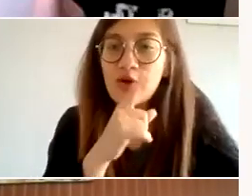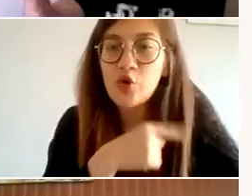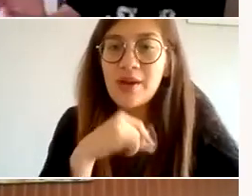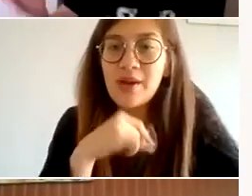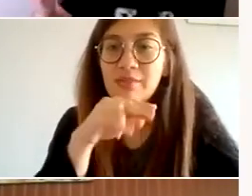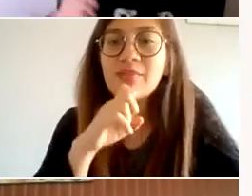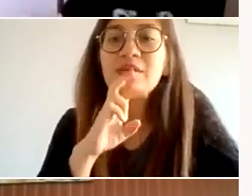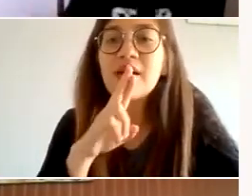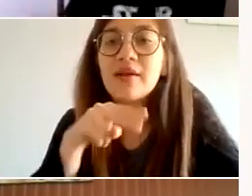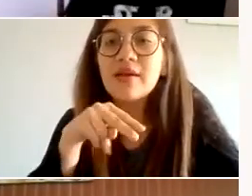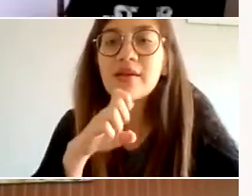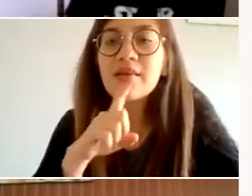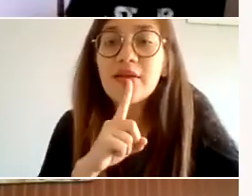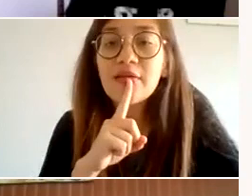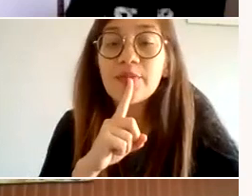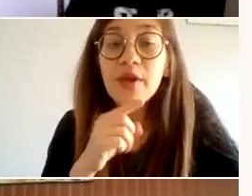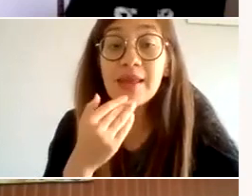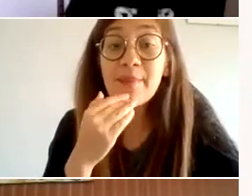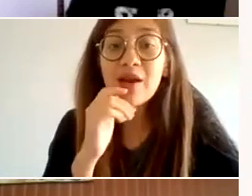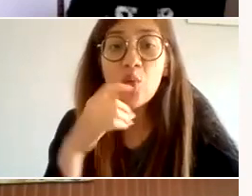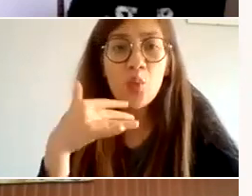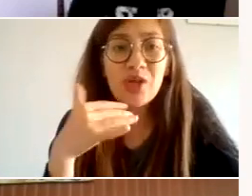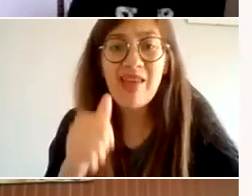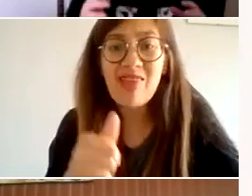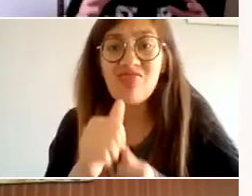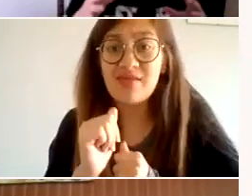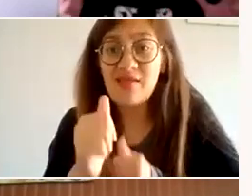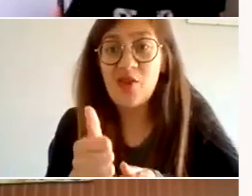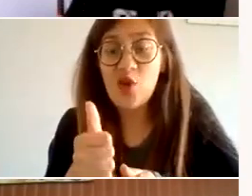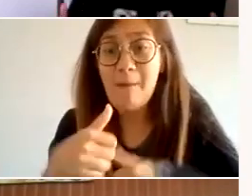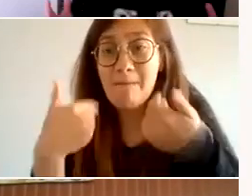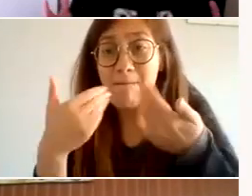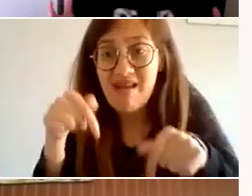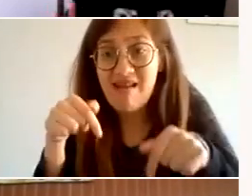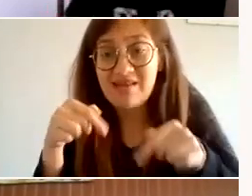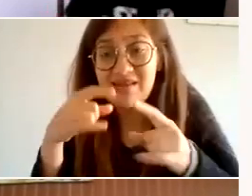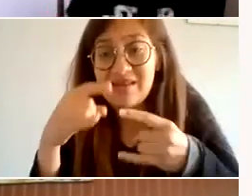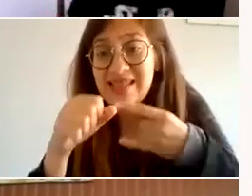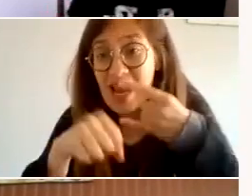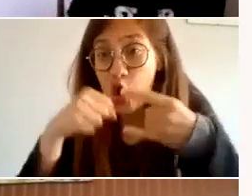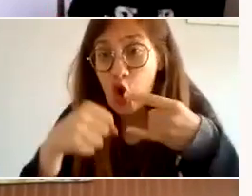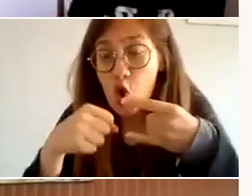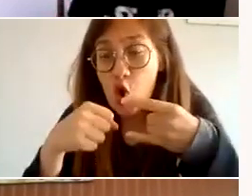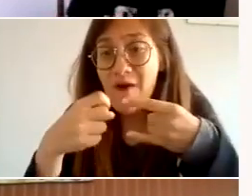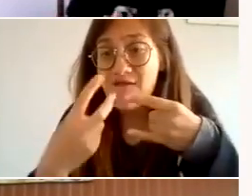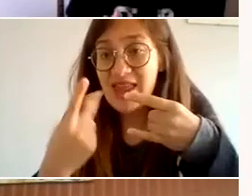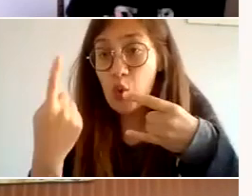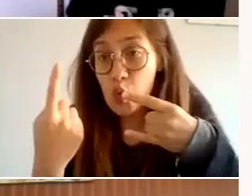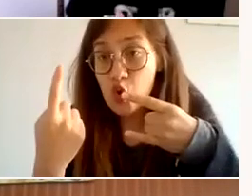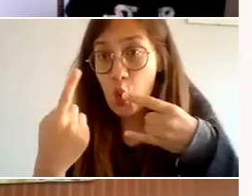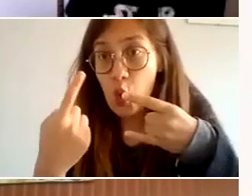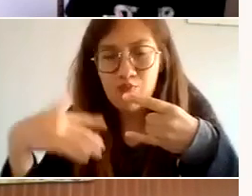el siglo XXI, y ellos plantearon, un conjunto de expertos, plantearon esto de